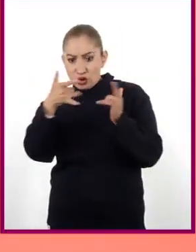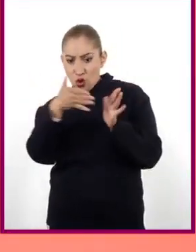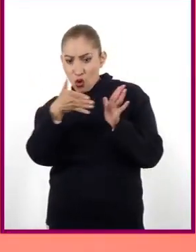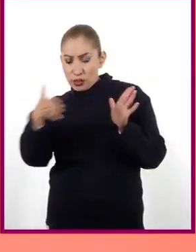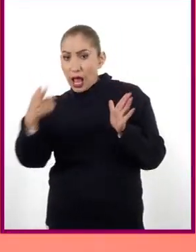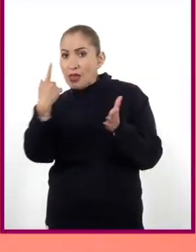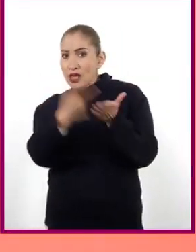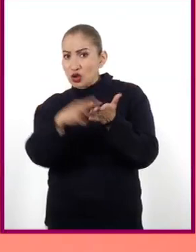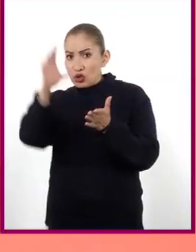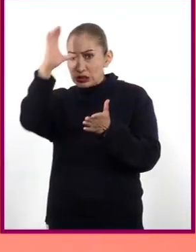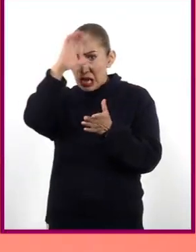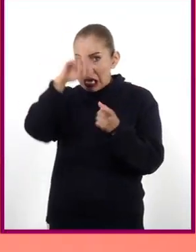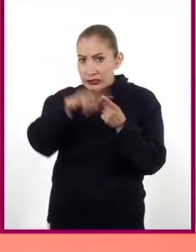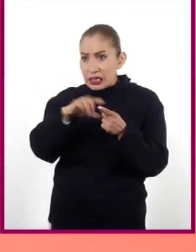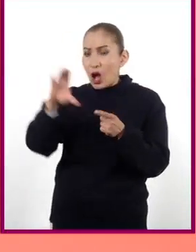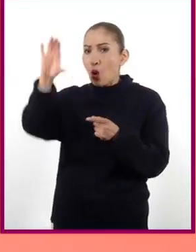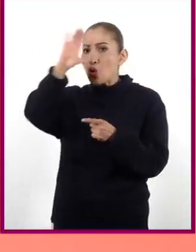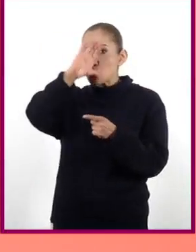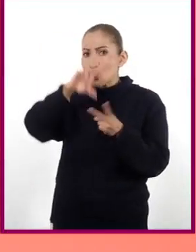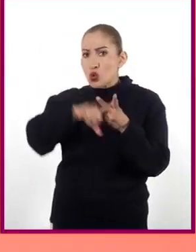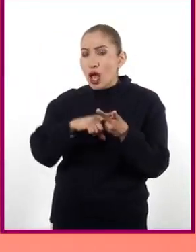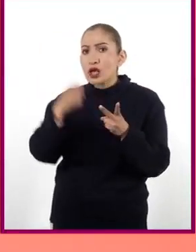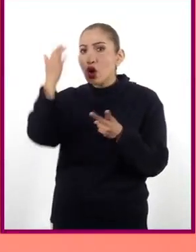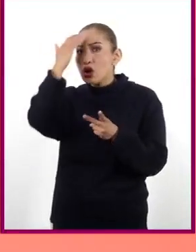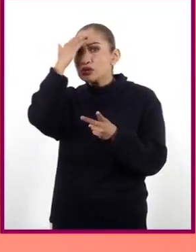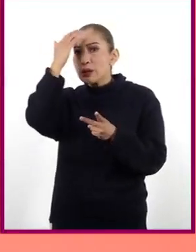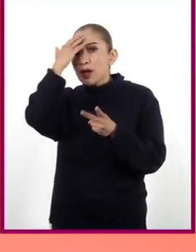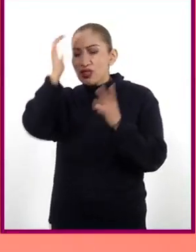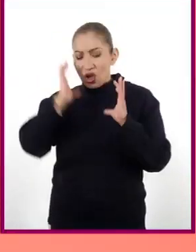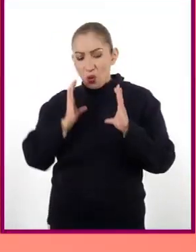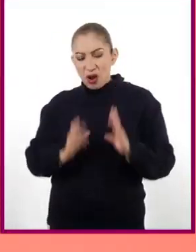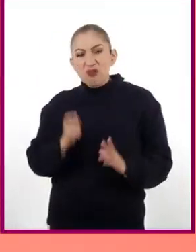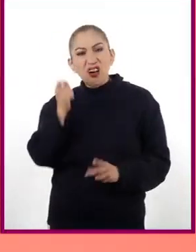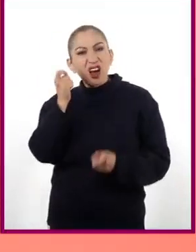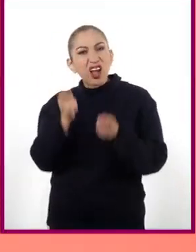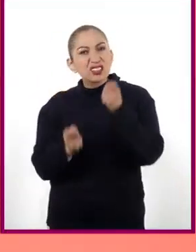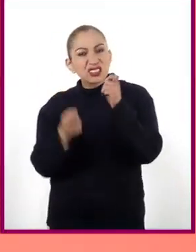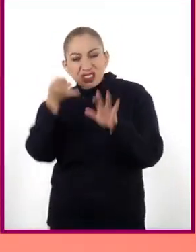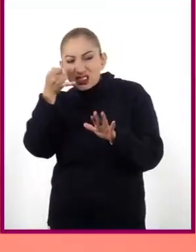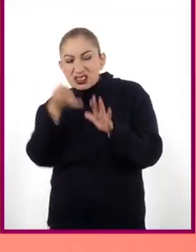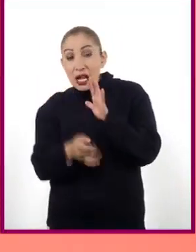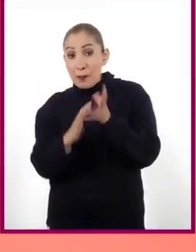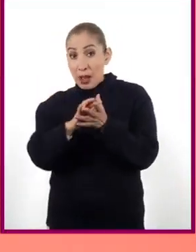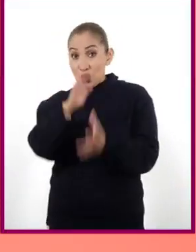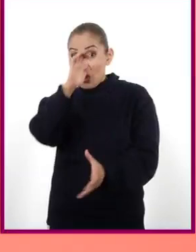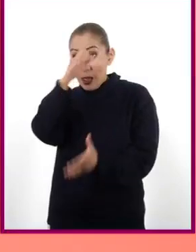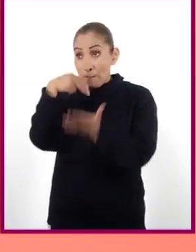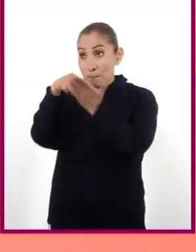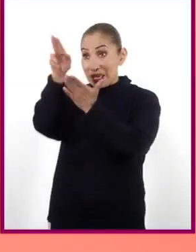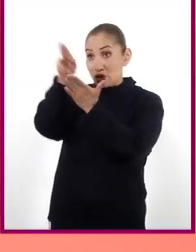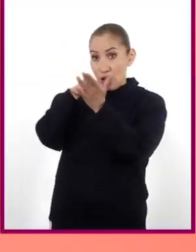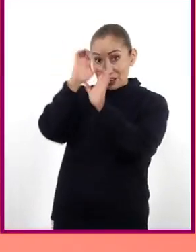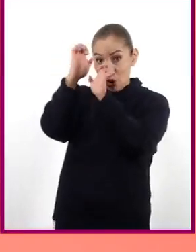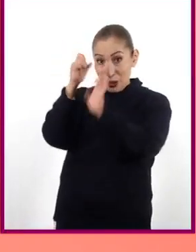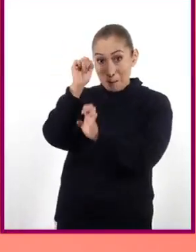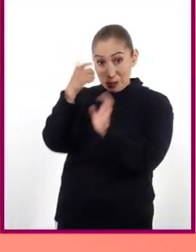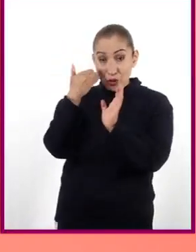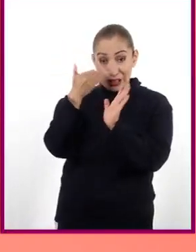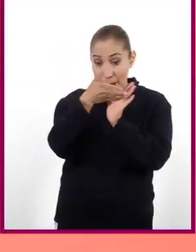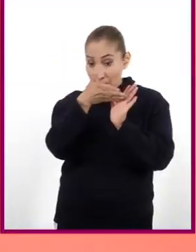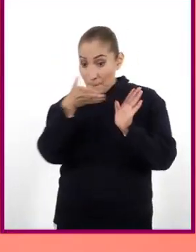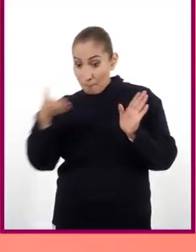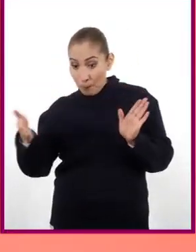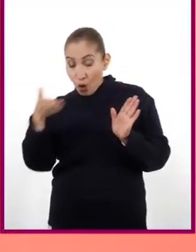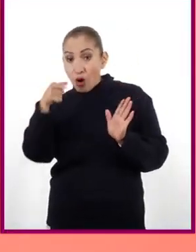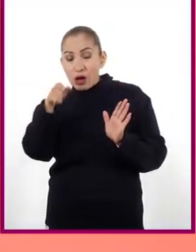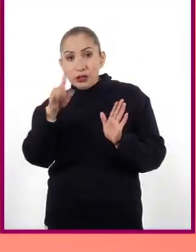la ciencia, la pintura y el conocimiento del cuerpo humano. De hecho, la mayoría de las pinturas o esculturas de este